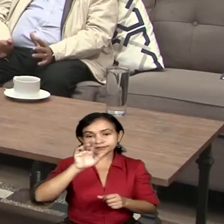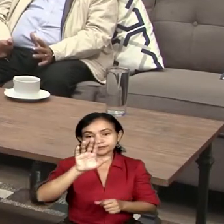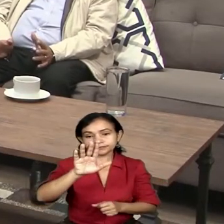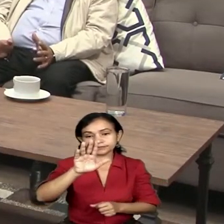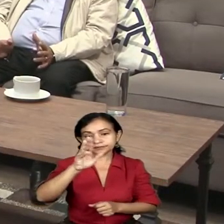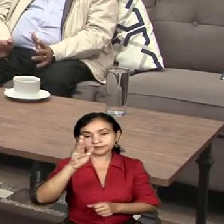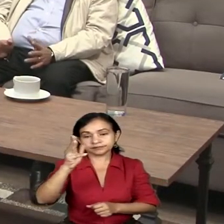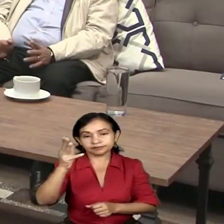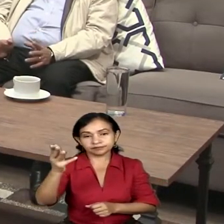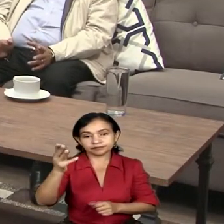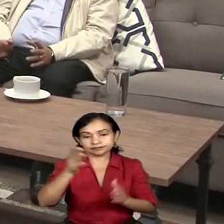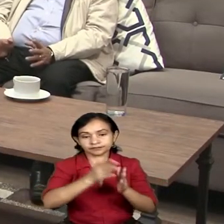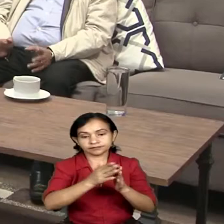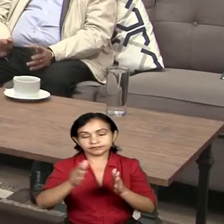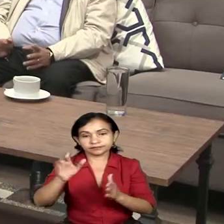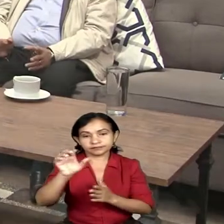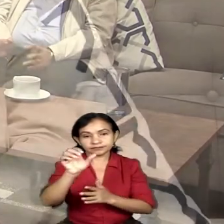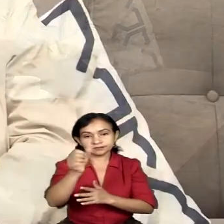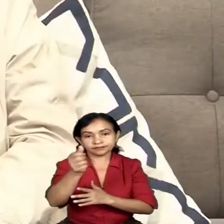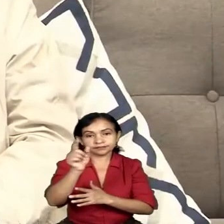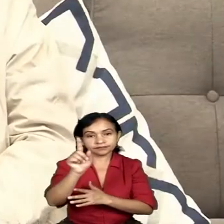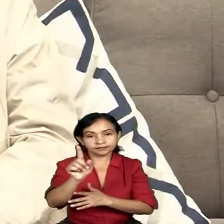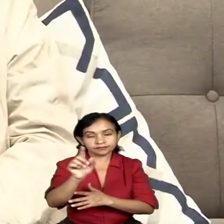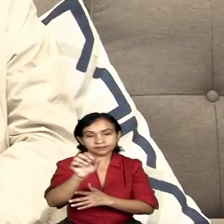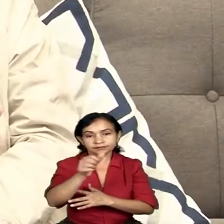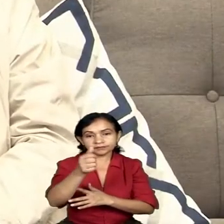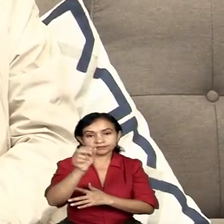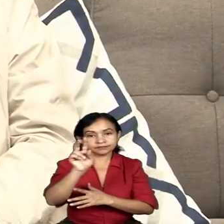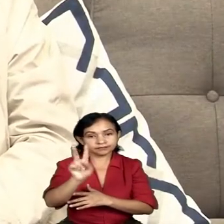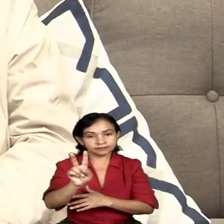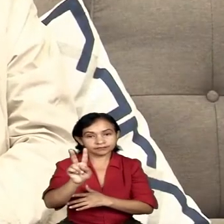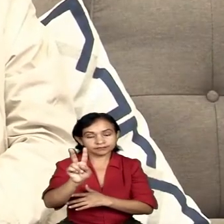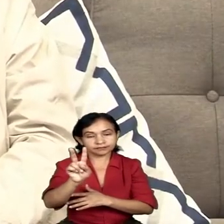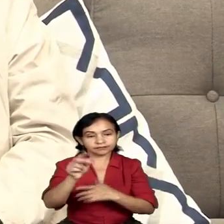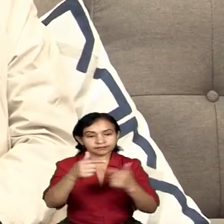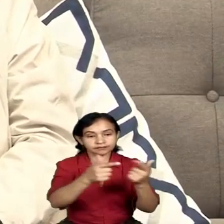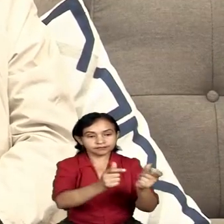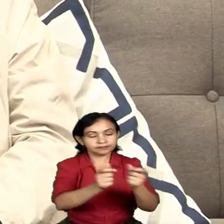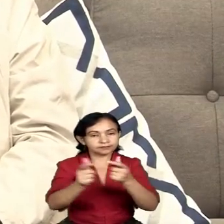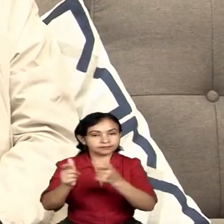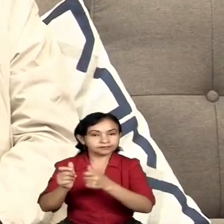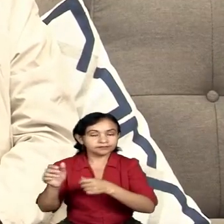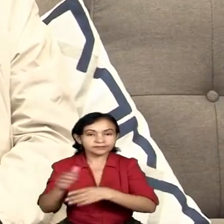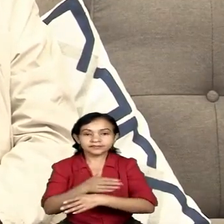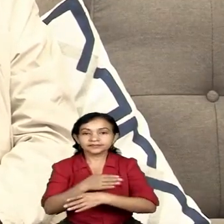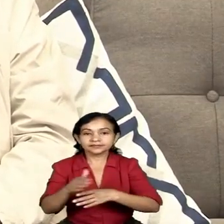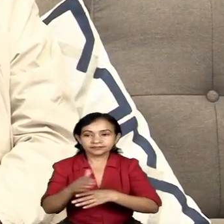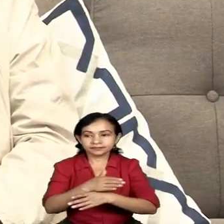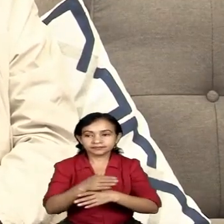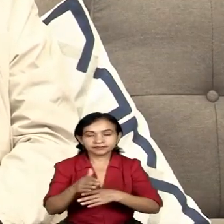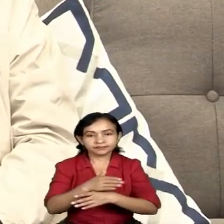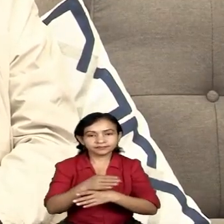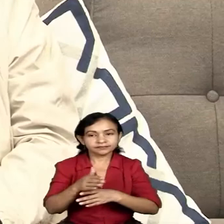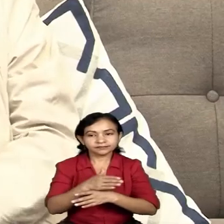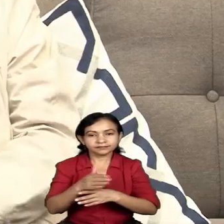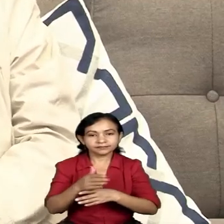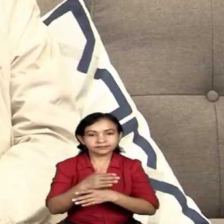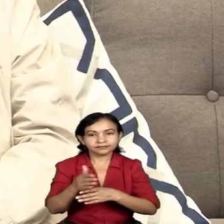59 al 61, 62, hubo una serie de movimientos. Exacto. Algunos,